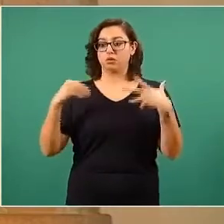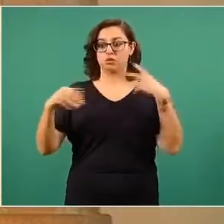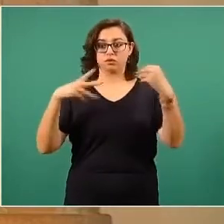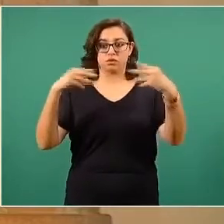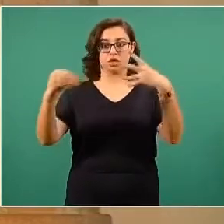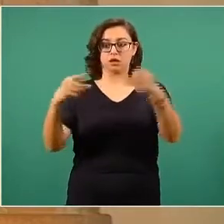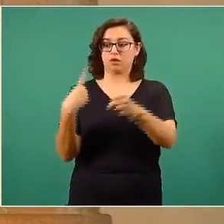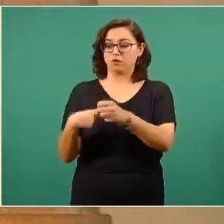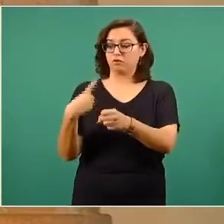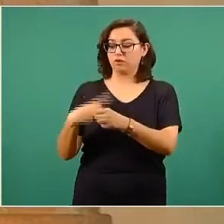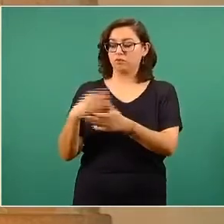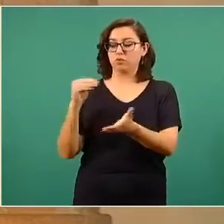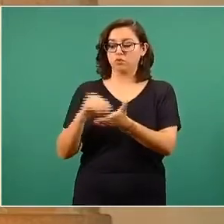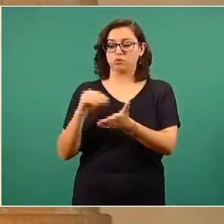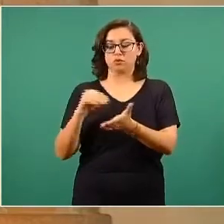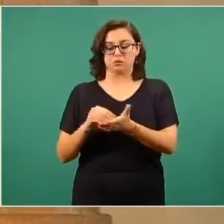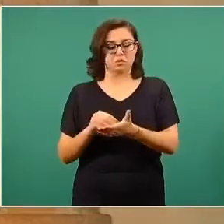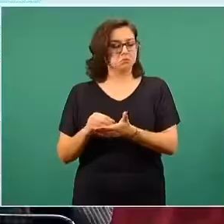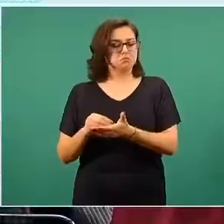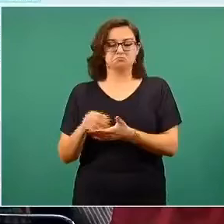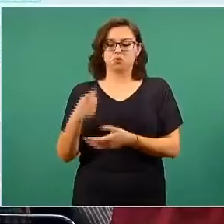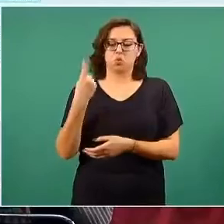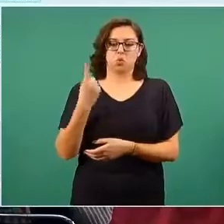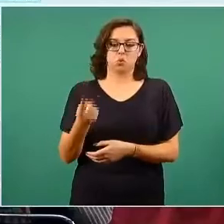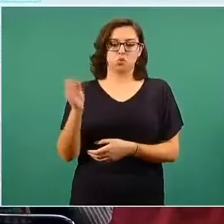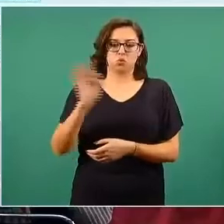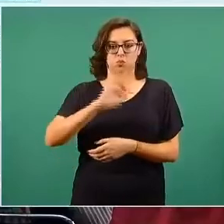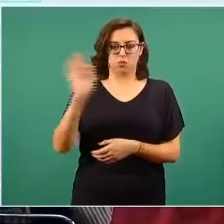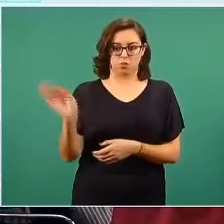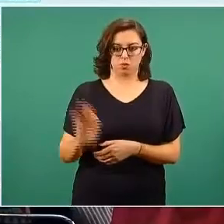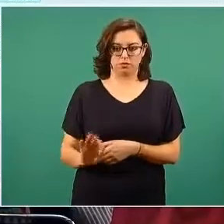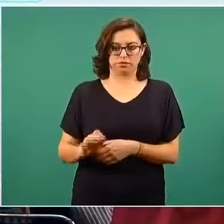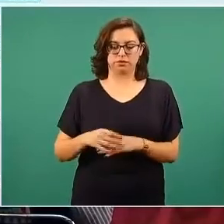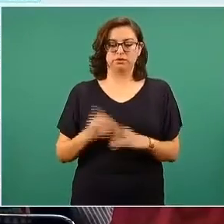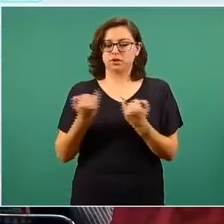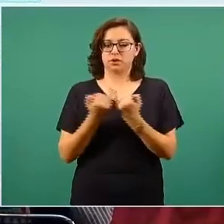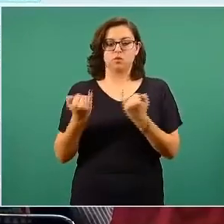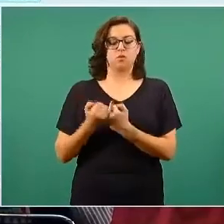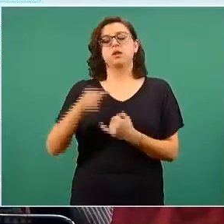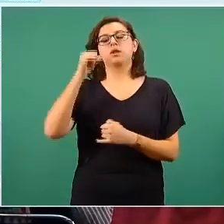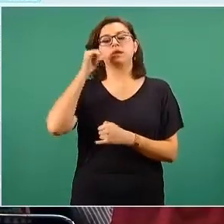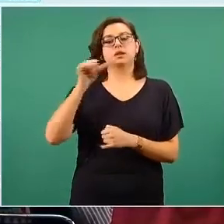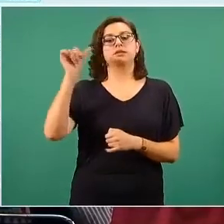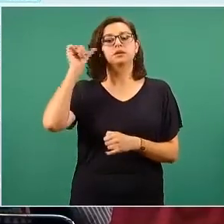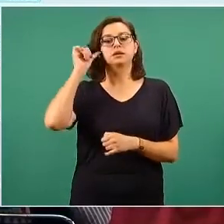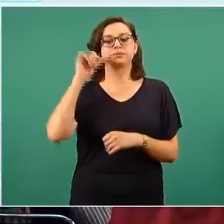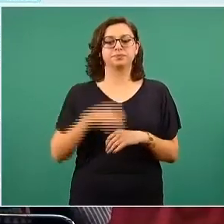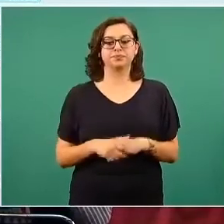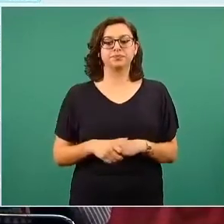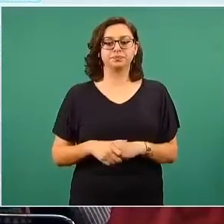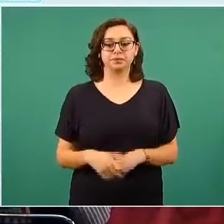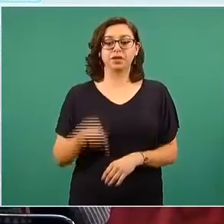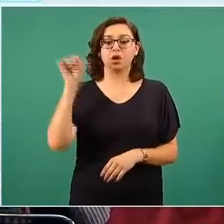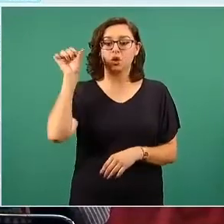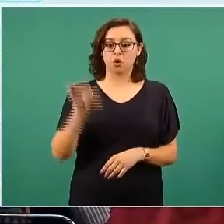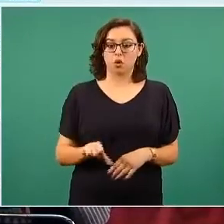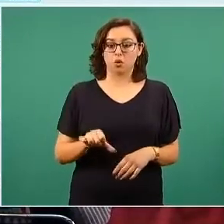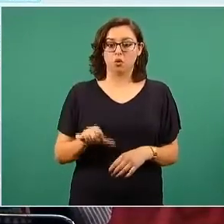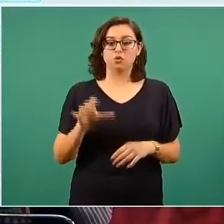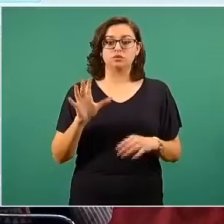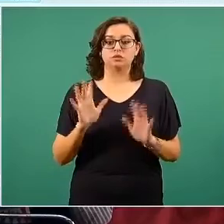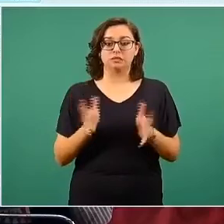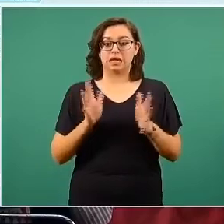activos, sigue siendo del 1%, como lo mencionábamos el día de ayer. Y para hoy, pues prácticamente ya son